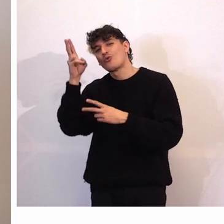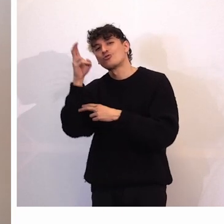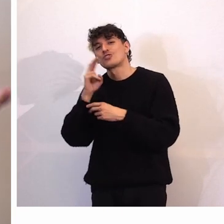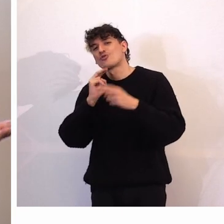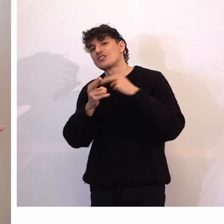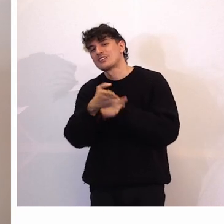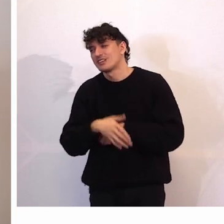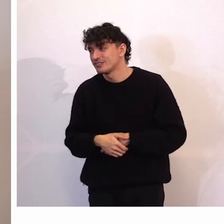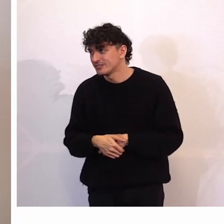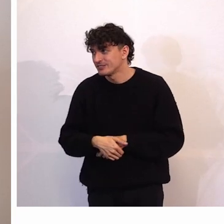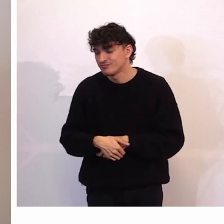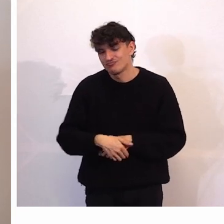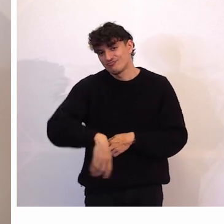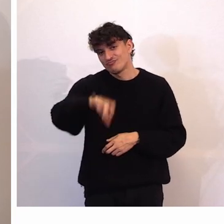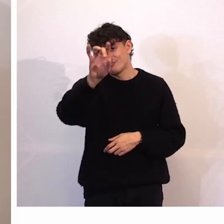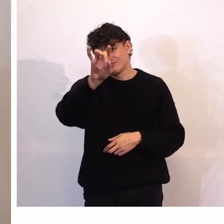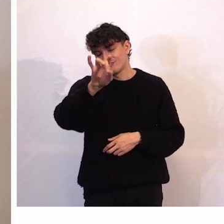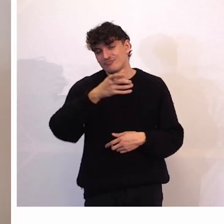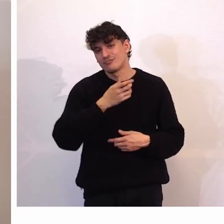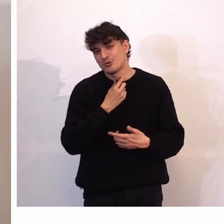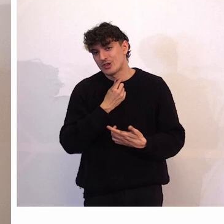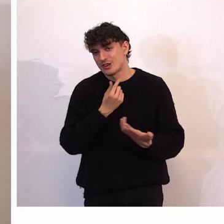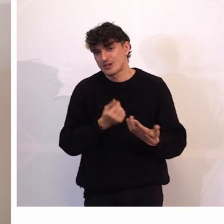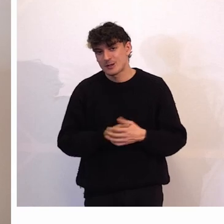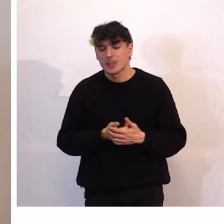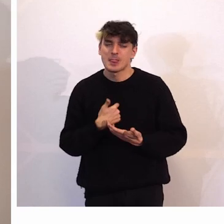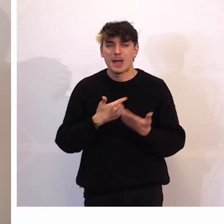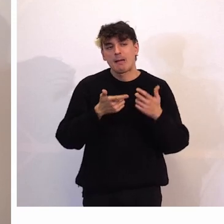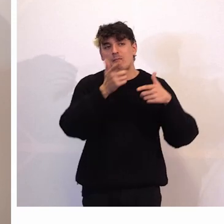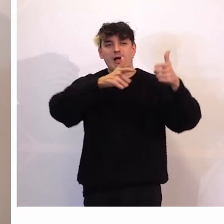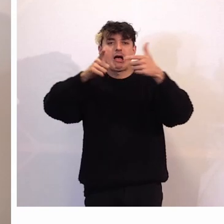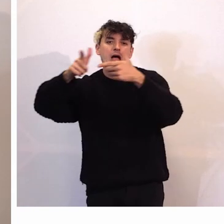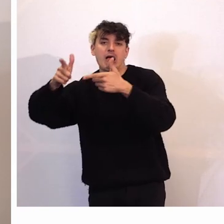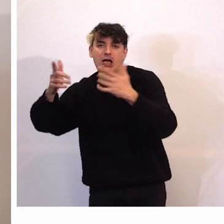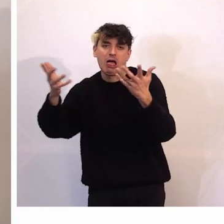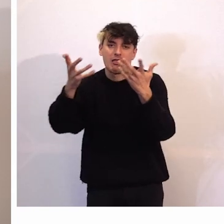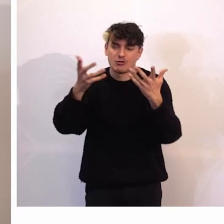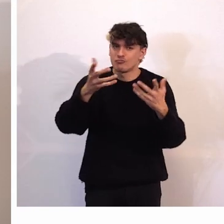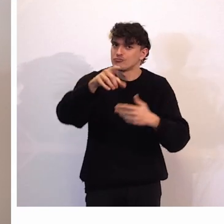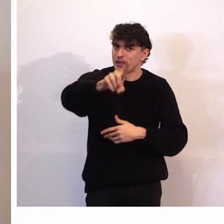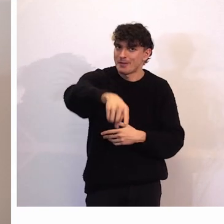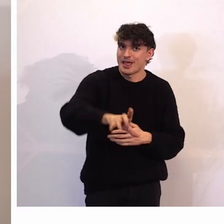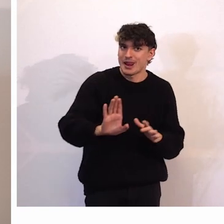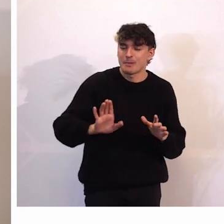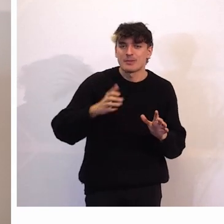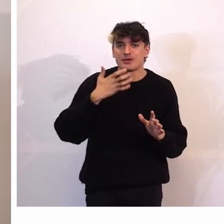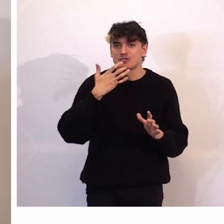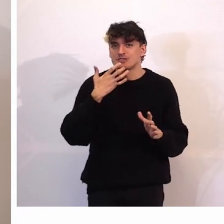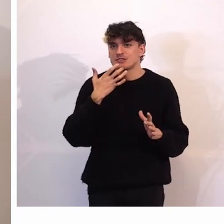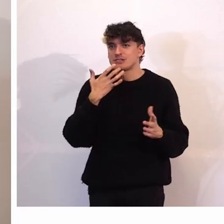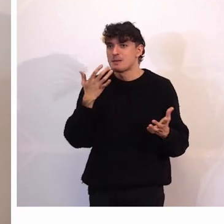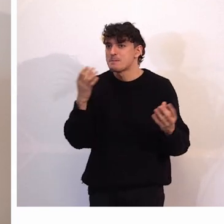Hombre, pues sí, me gustaría. No es por viajar. Que también, pero si hay que